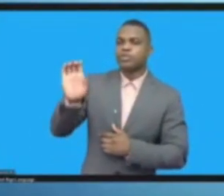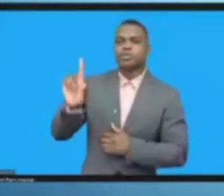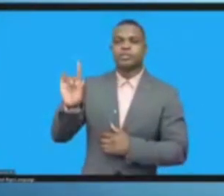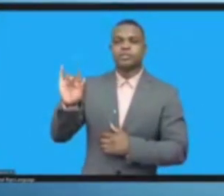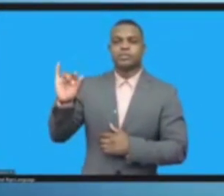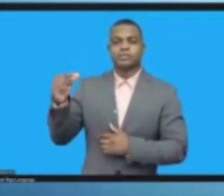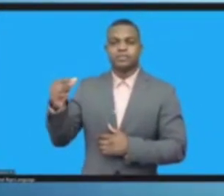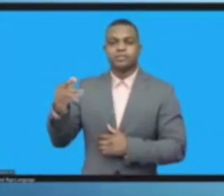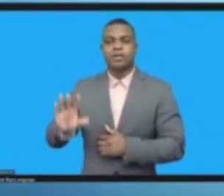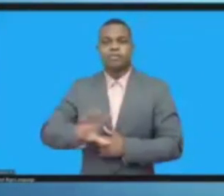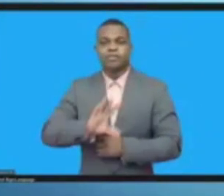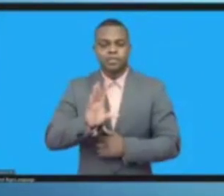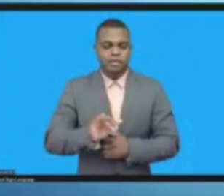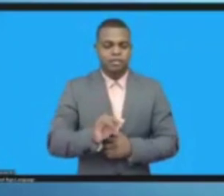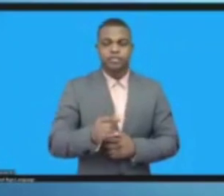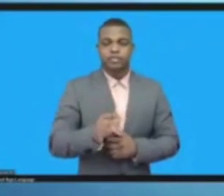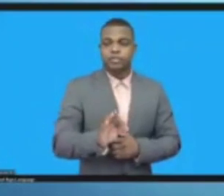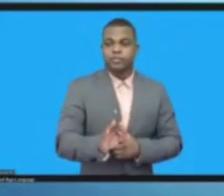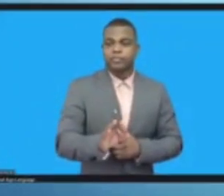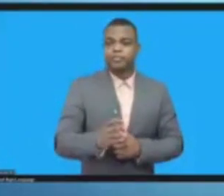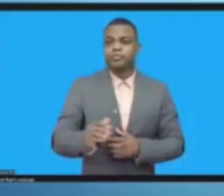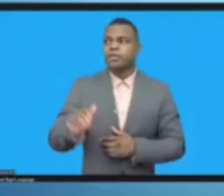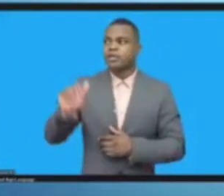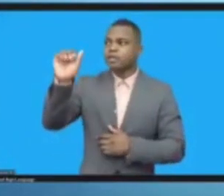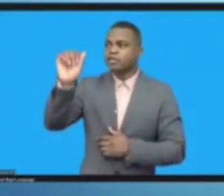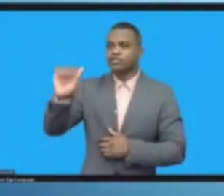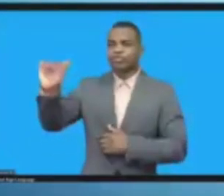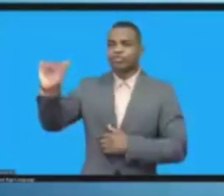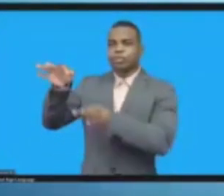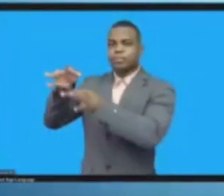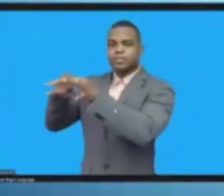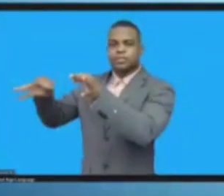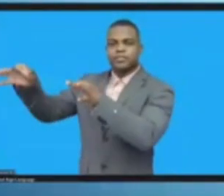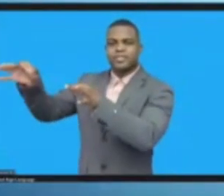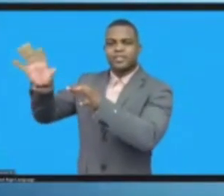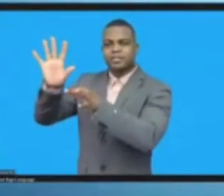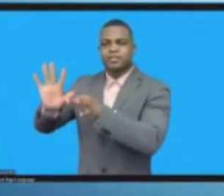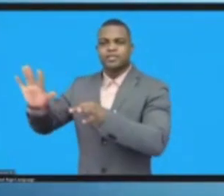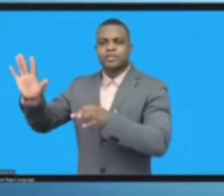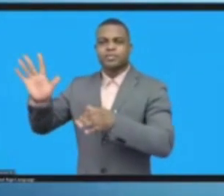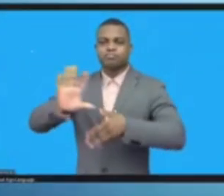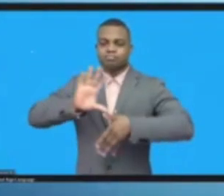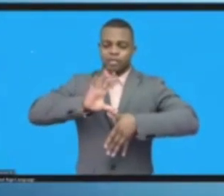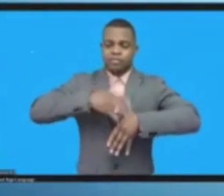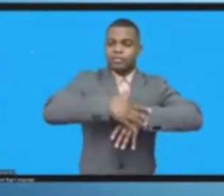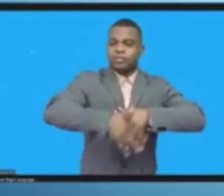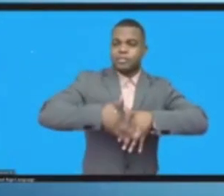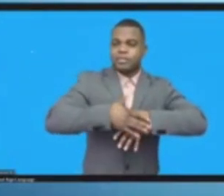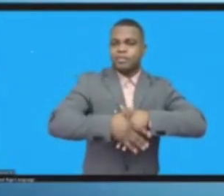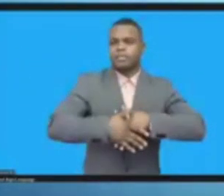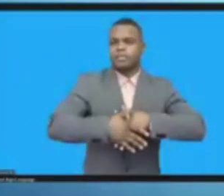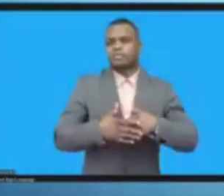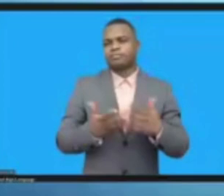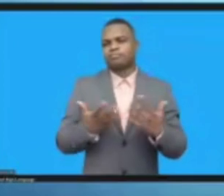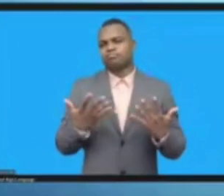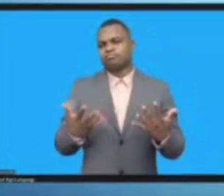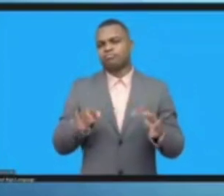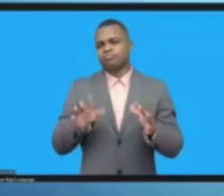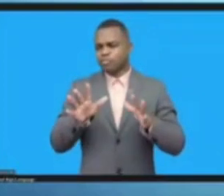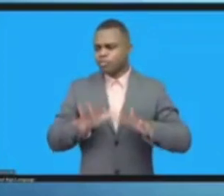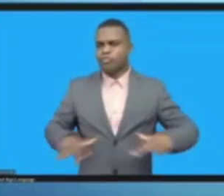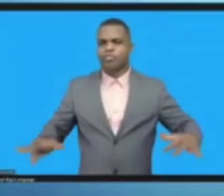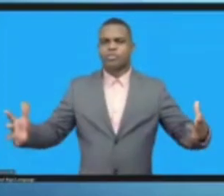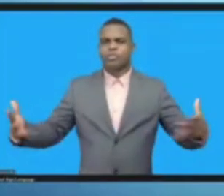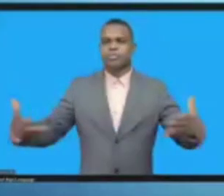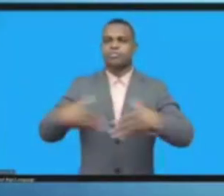hemos hablado sobre las oportunidades para transformación de datos los desafíos y los pasos para lograr un